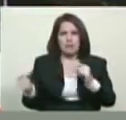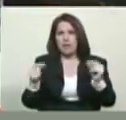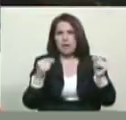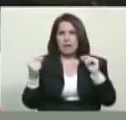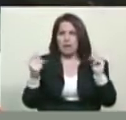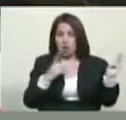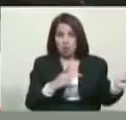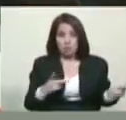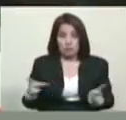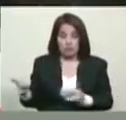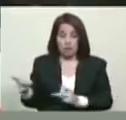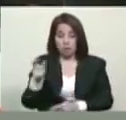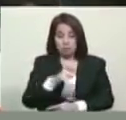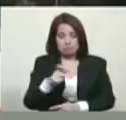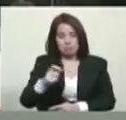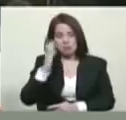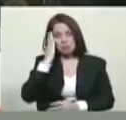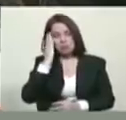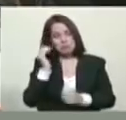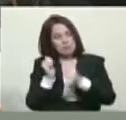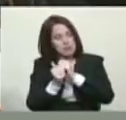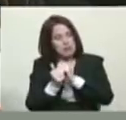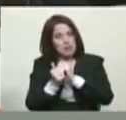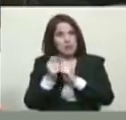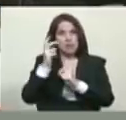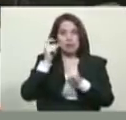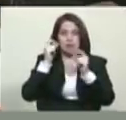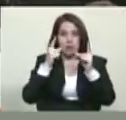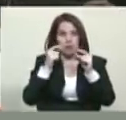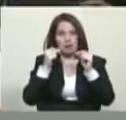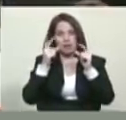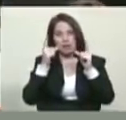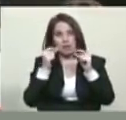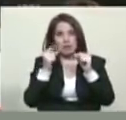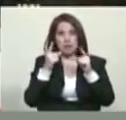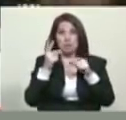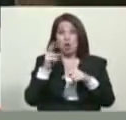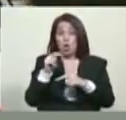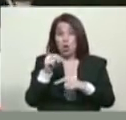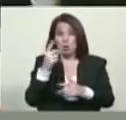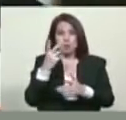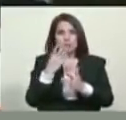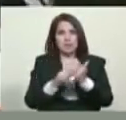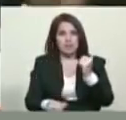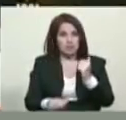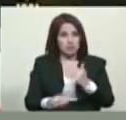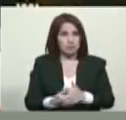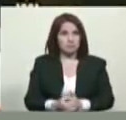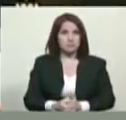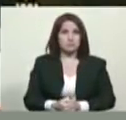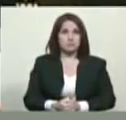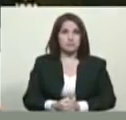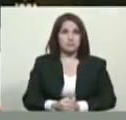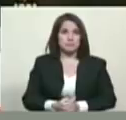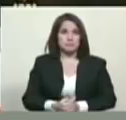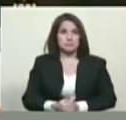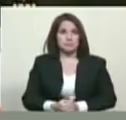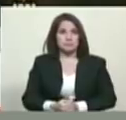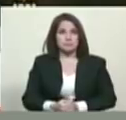invitados, dormían, despertaban, dormían, pero nunca se iban. No quiero hacerlos dormir por si acaso.